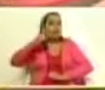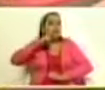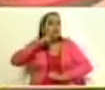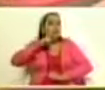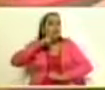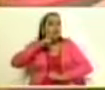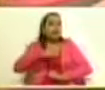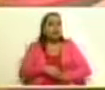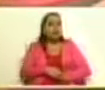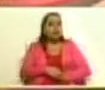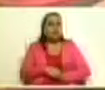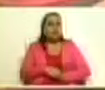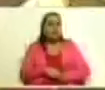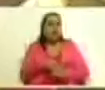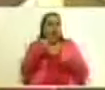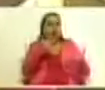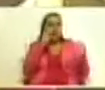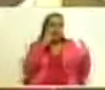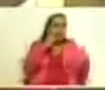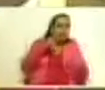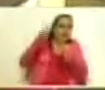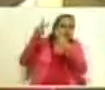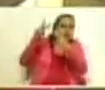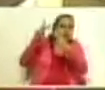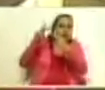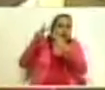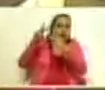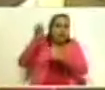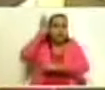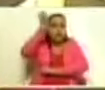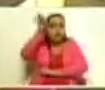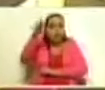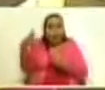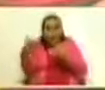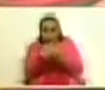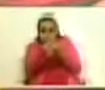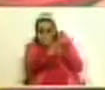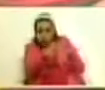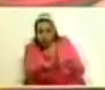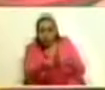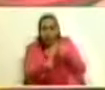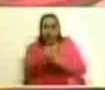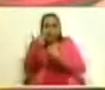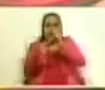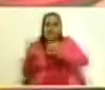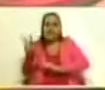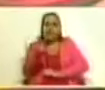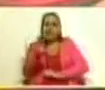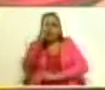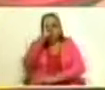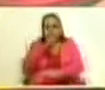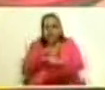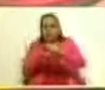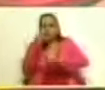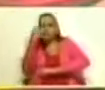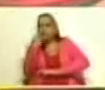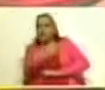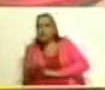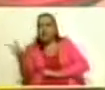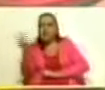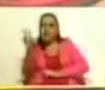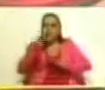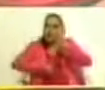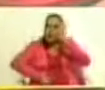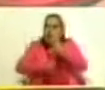tormentas y que pone la mirada en el futuro para, junto a usted, construir una Venezuela digna, una Venezuela bonita, una Venezuela